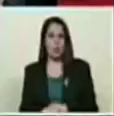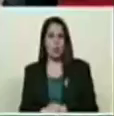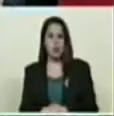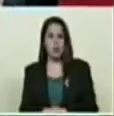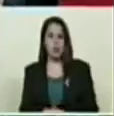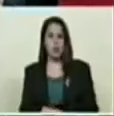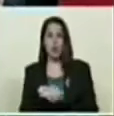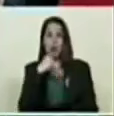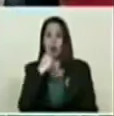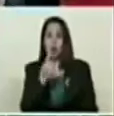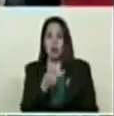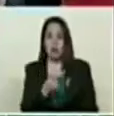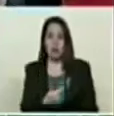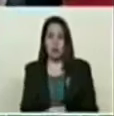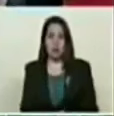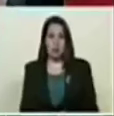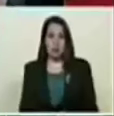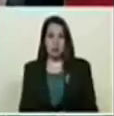lo dijo,